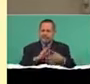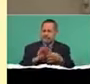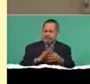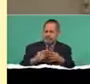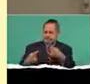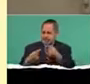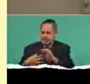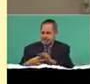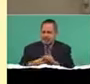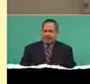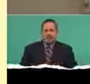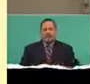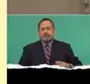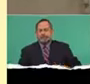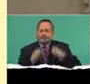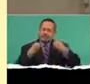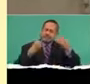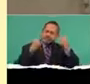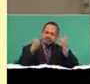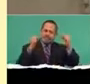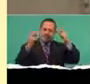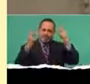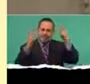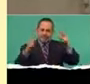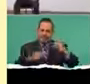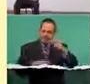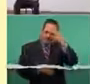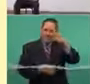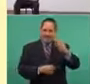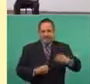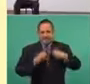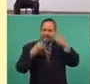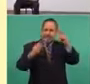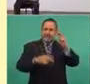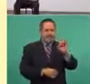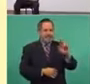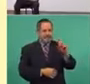profundizándose. ¡Viva México! ¡Viva Irlanda!